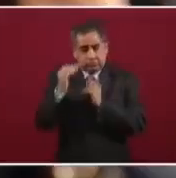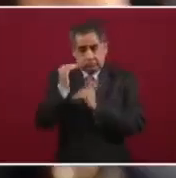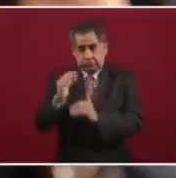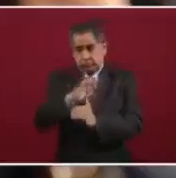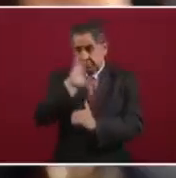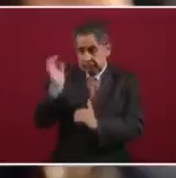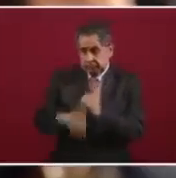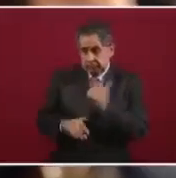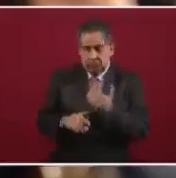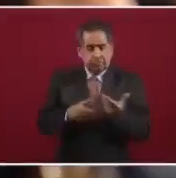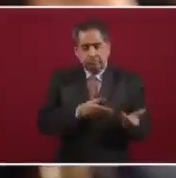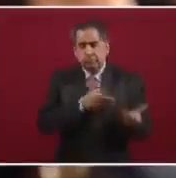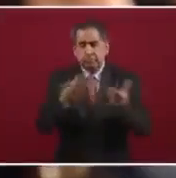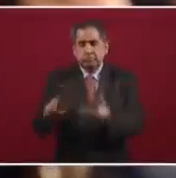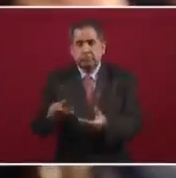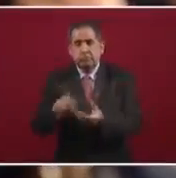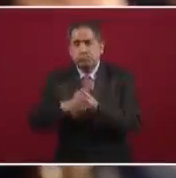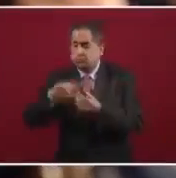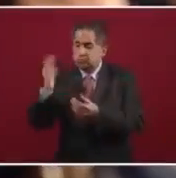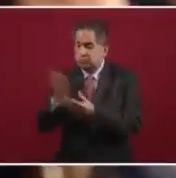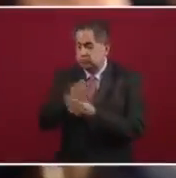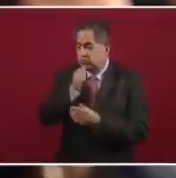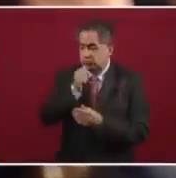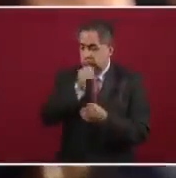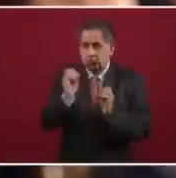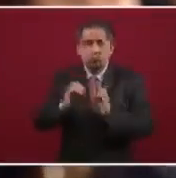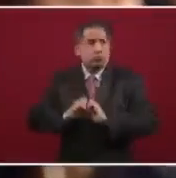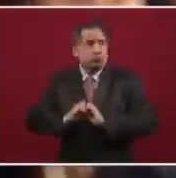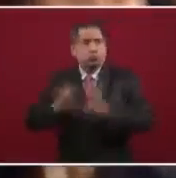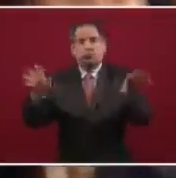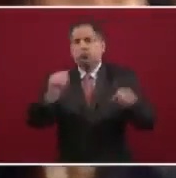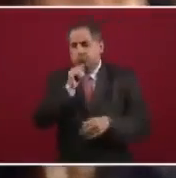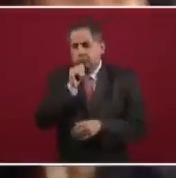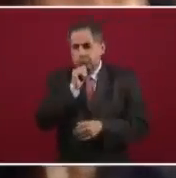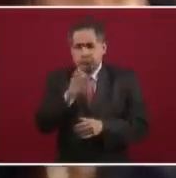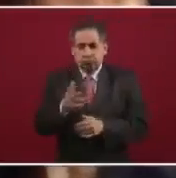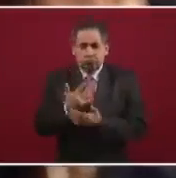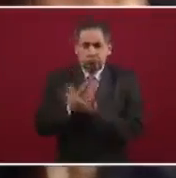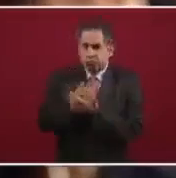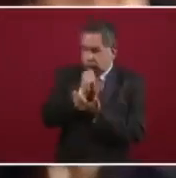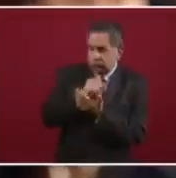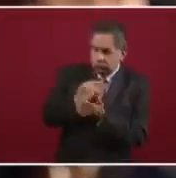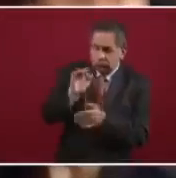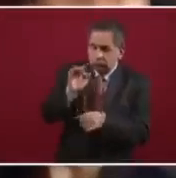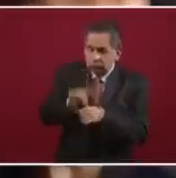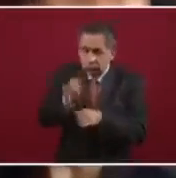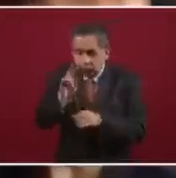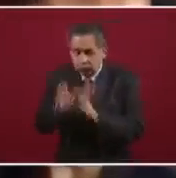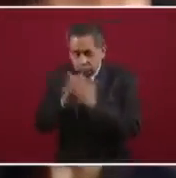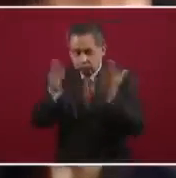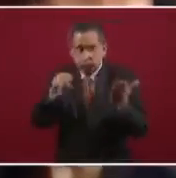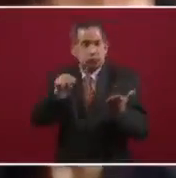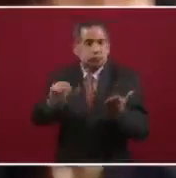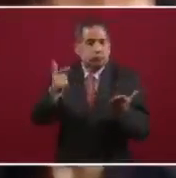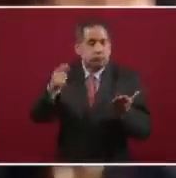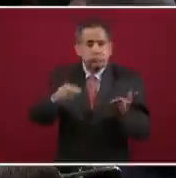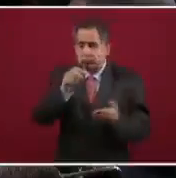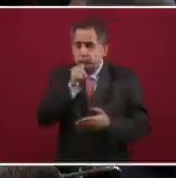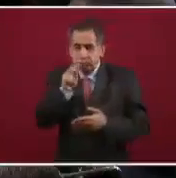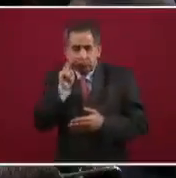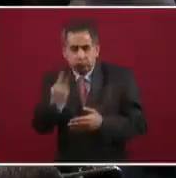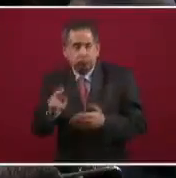se cumplió, pero estos expedientes todavía no son públicos, o al menos no se pueden consultar directamente en el Archivo General de la